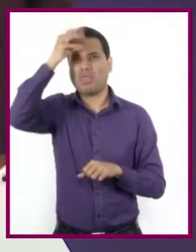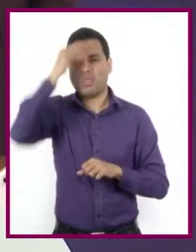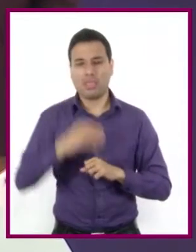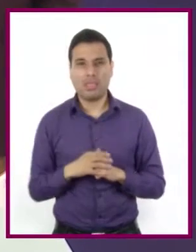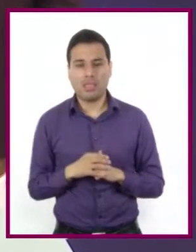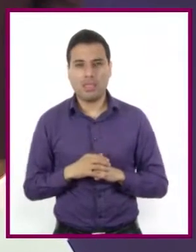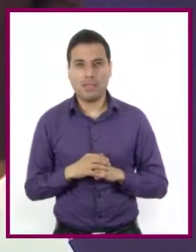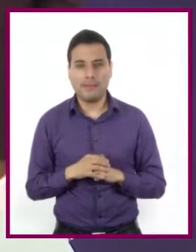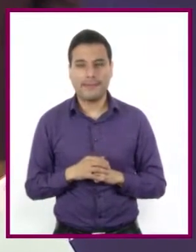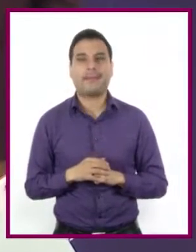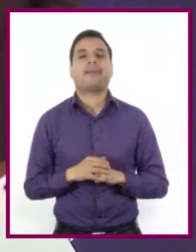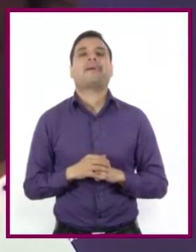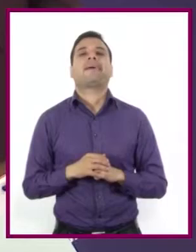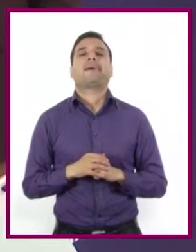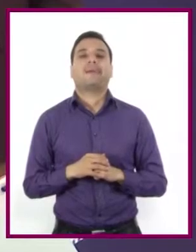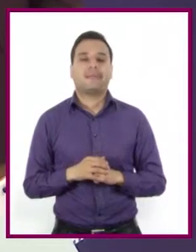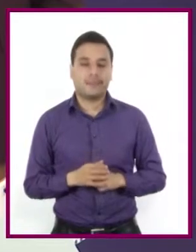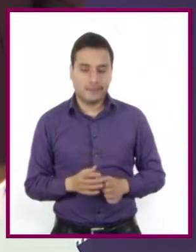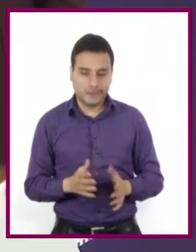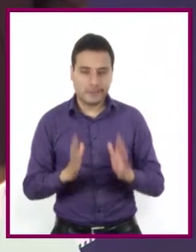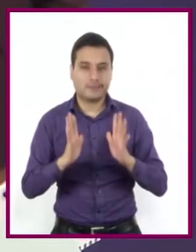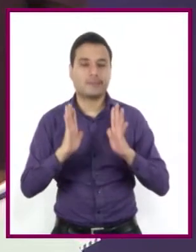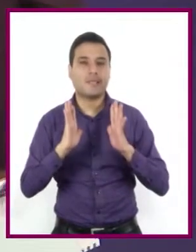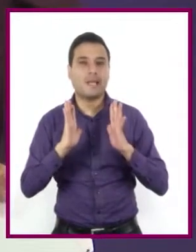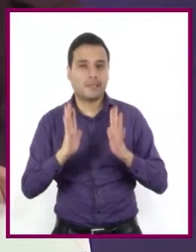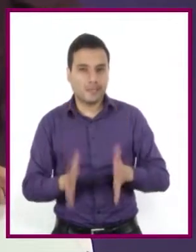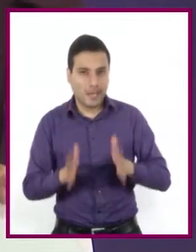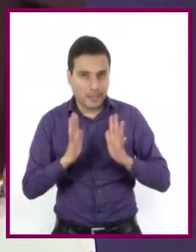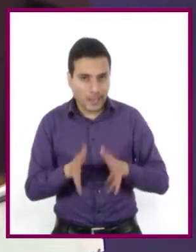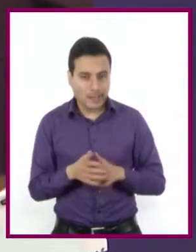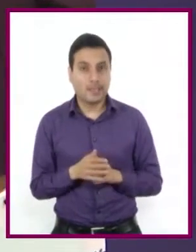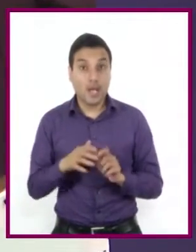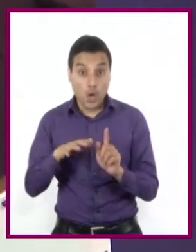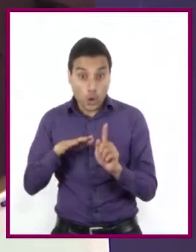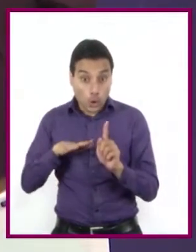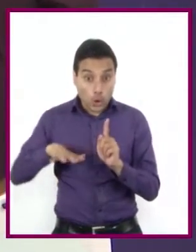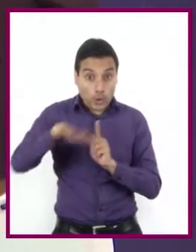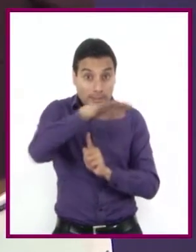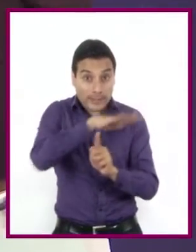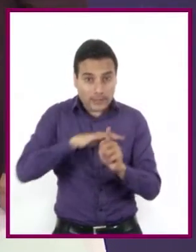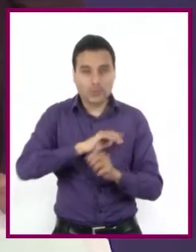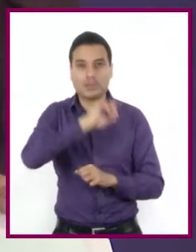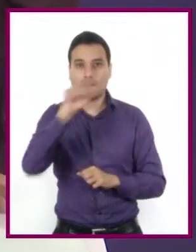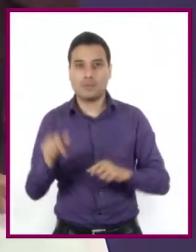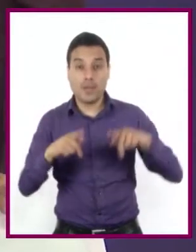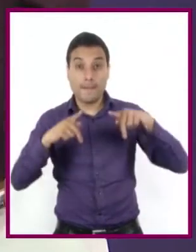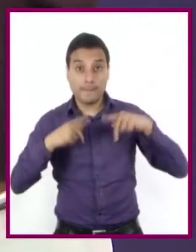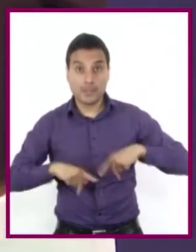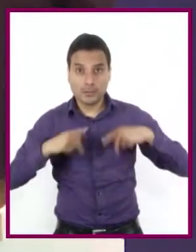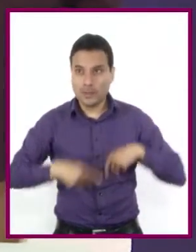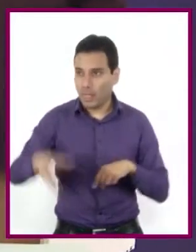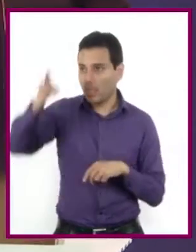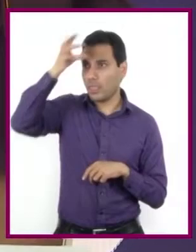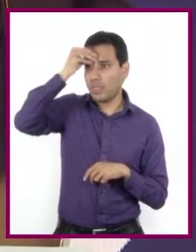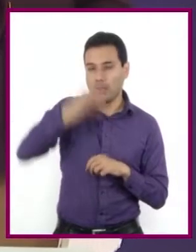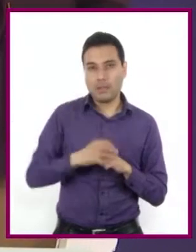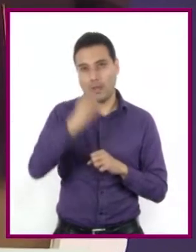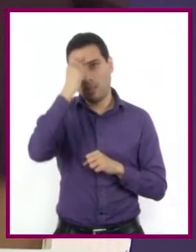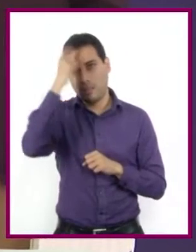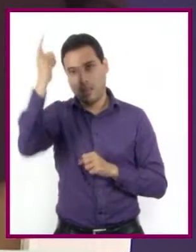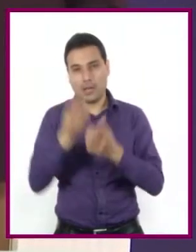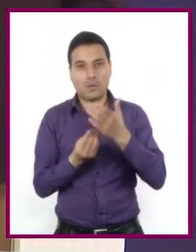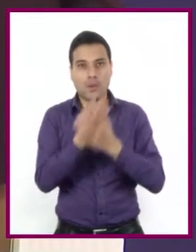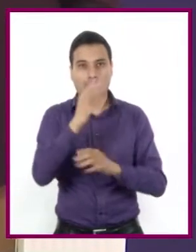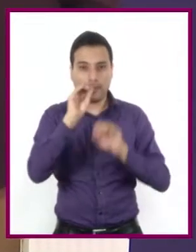Entonces es así que vemos la influencia del contexto social en la creación, ¿verdad, profesora? Así